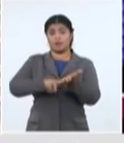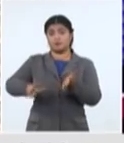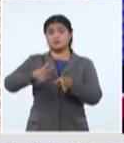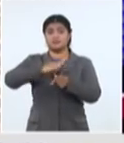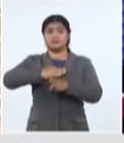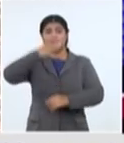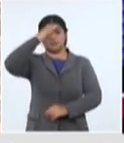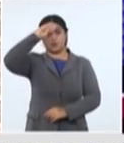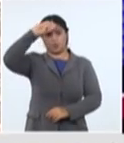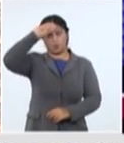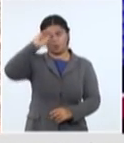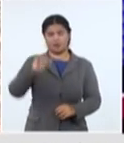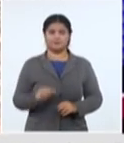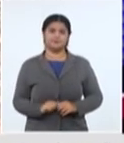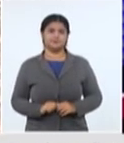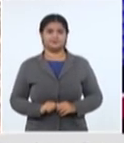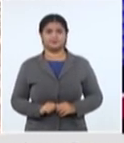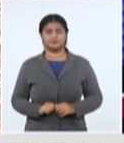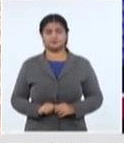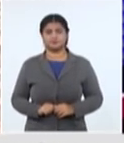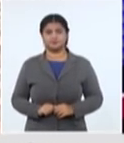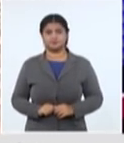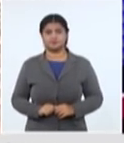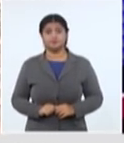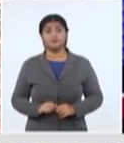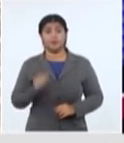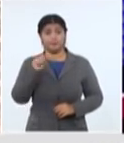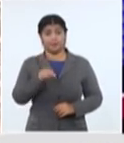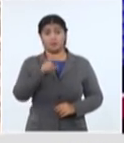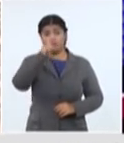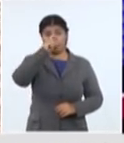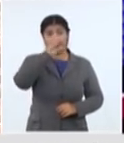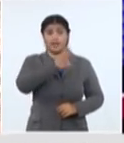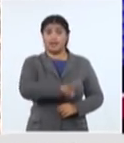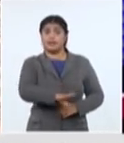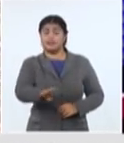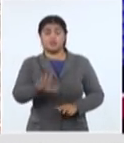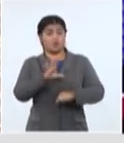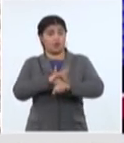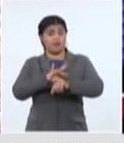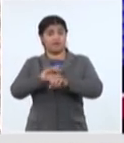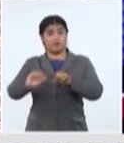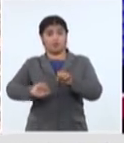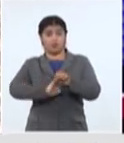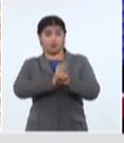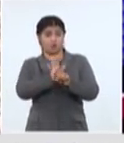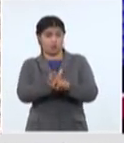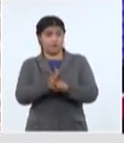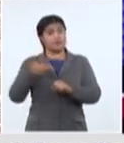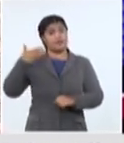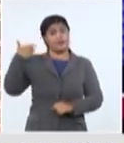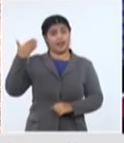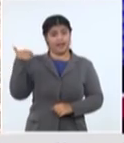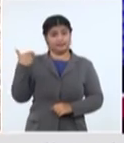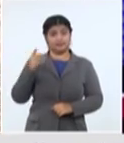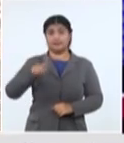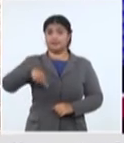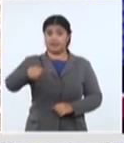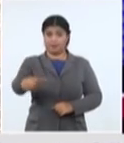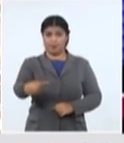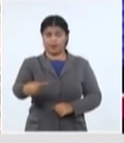las consultas para niños convalecientes de COVID-19 se consolidan en esta provincia oriental con la participación de